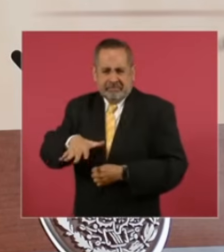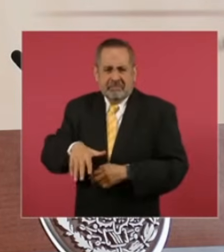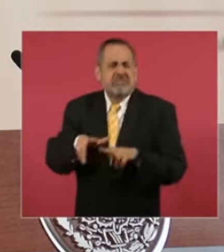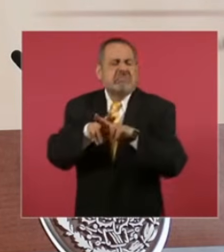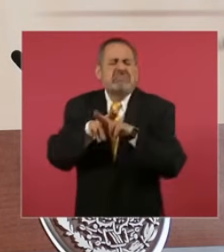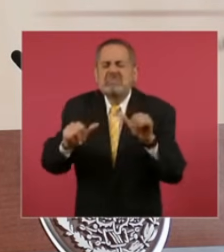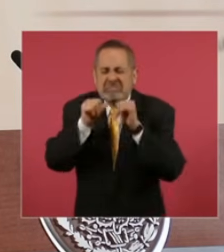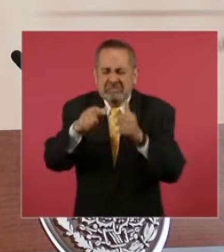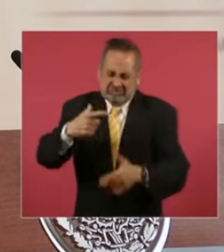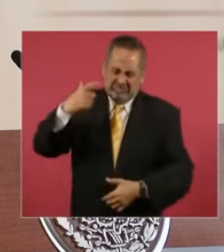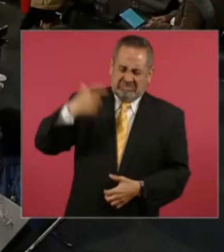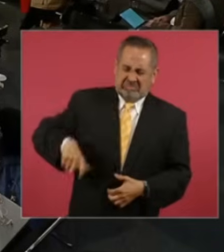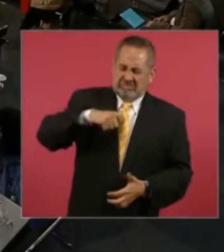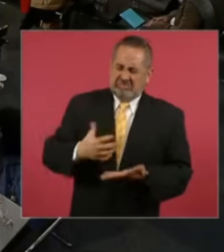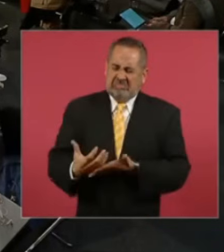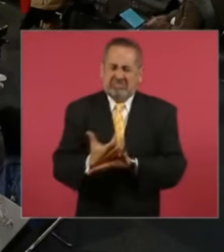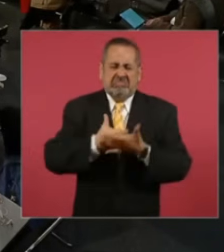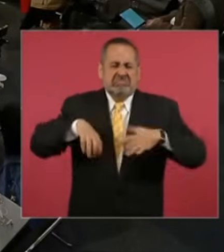millonario.